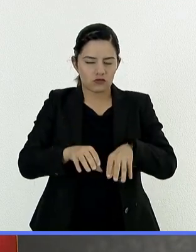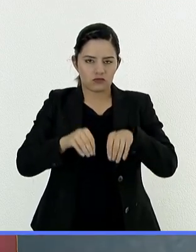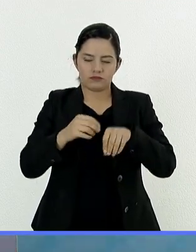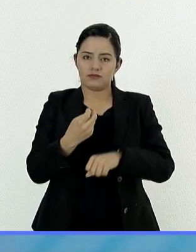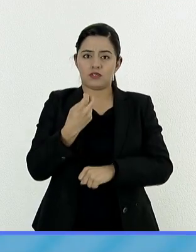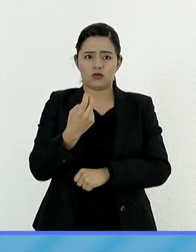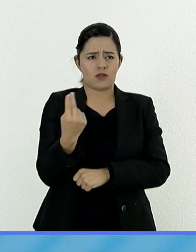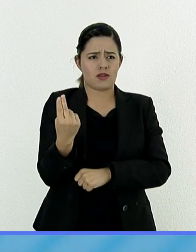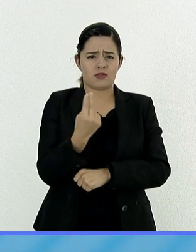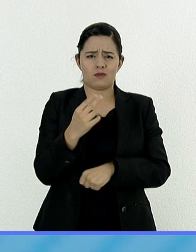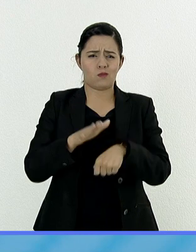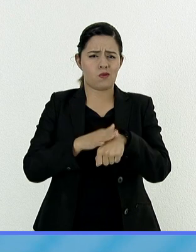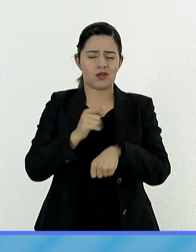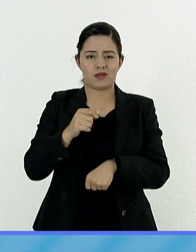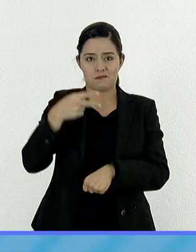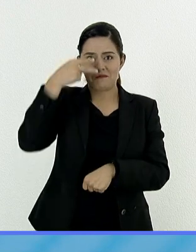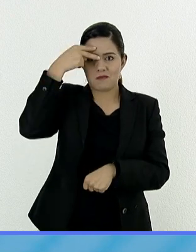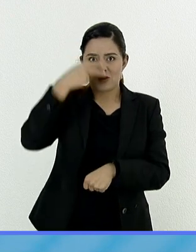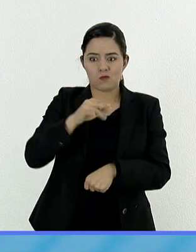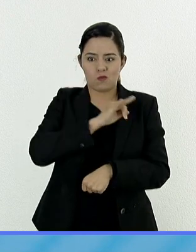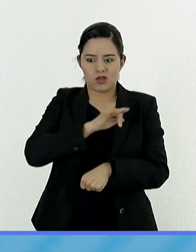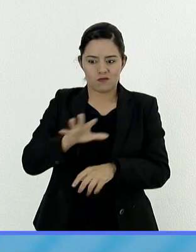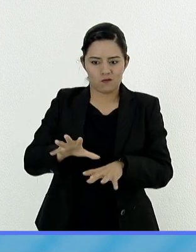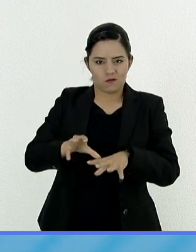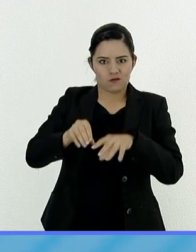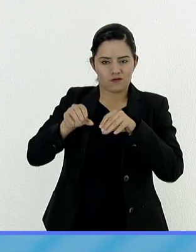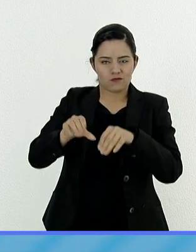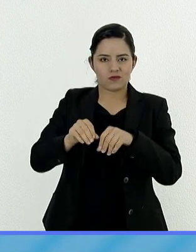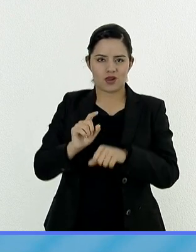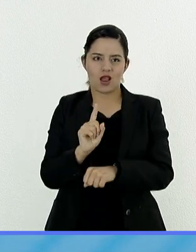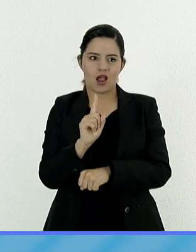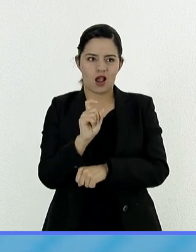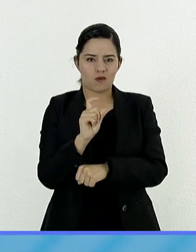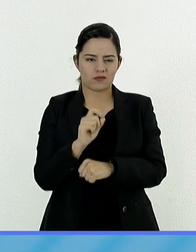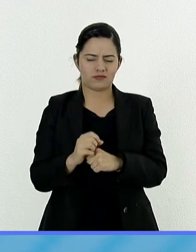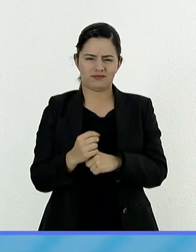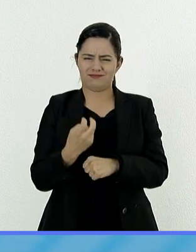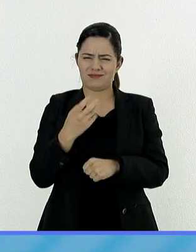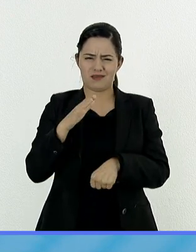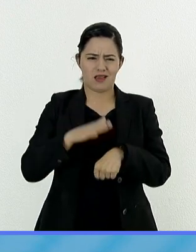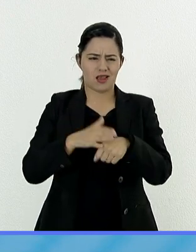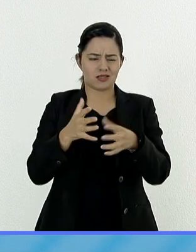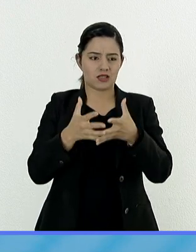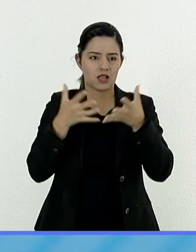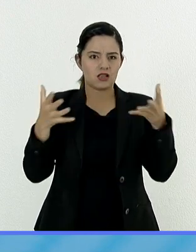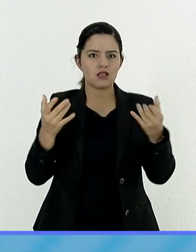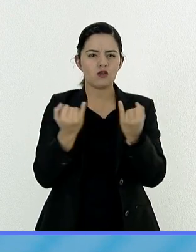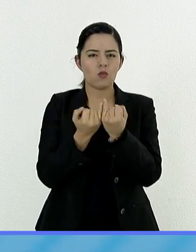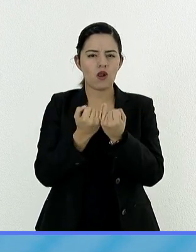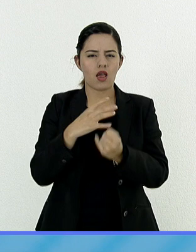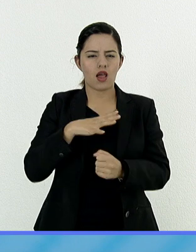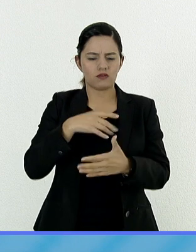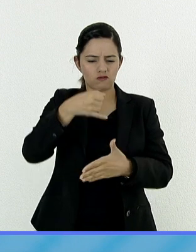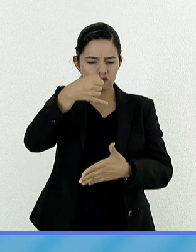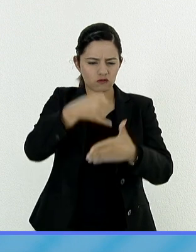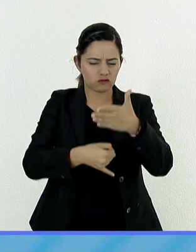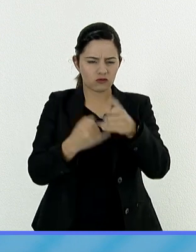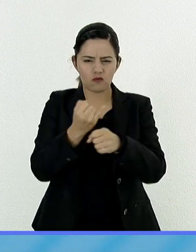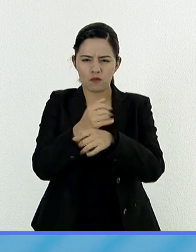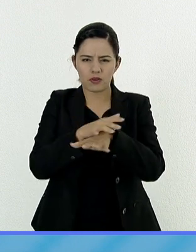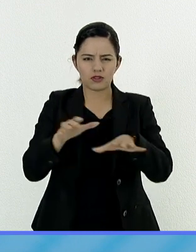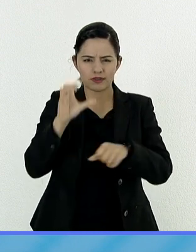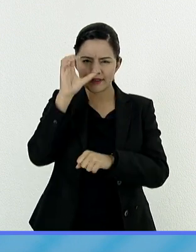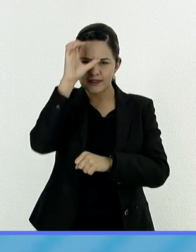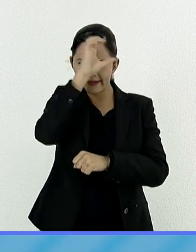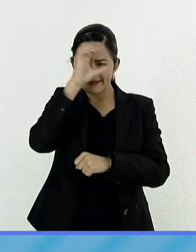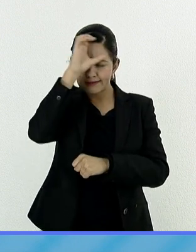de México uno de los más grandes del mundo sino que también tiene joyas de información científica de